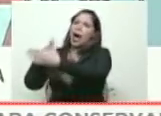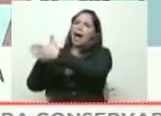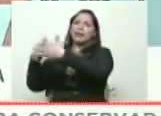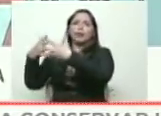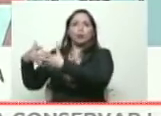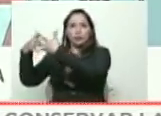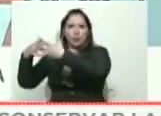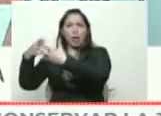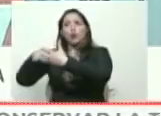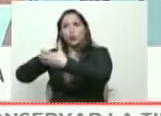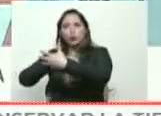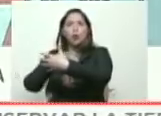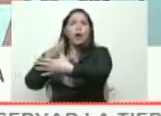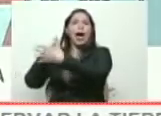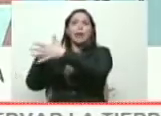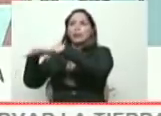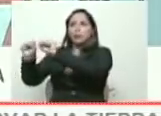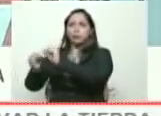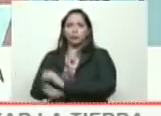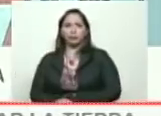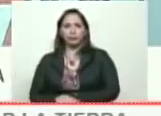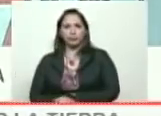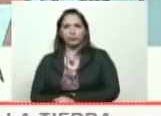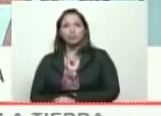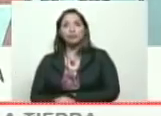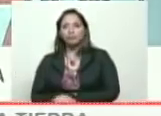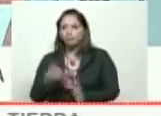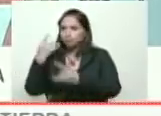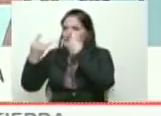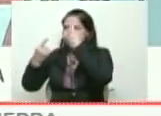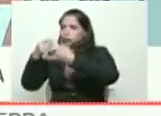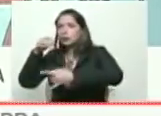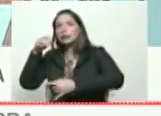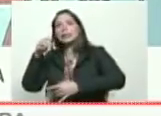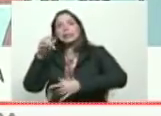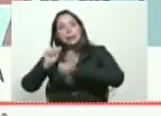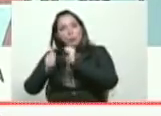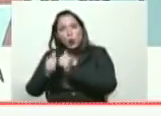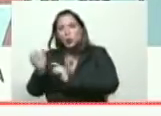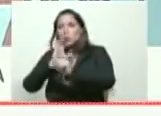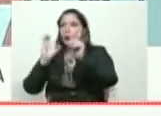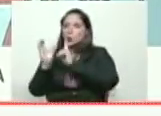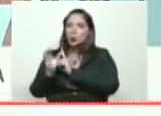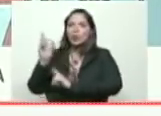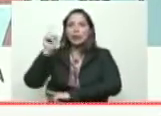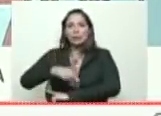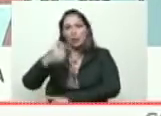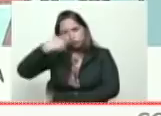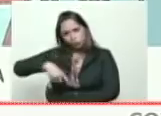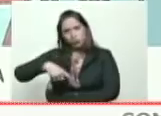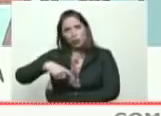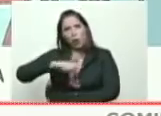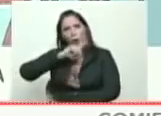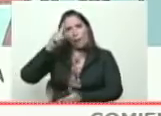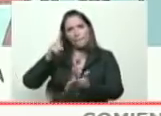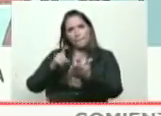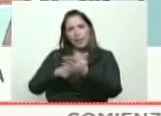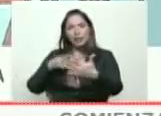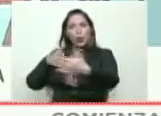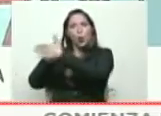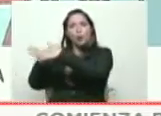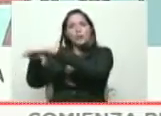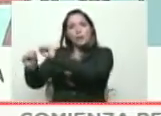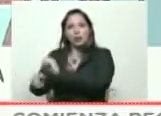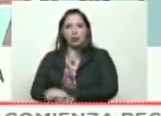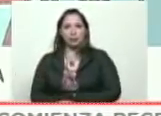Tenemos una admiración profunda por la historia, por la ciencia, por el deporte, por la cultura. Pero tenemos una posición absoluta contra el